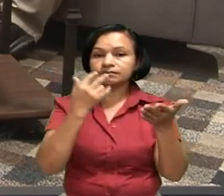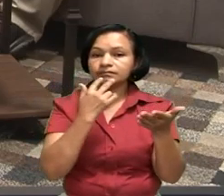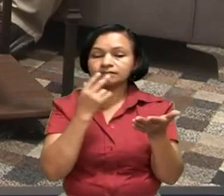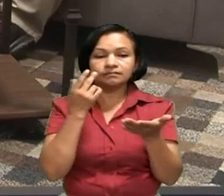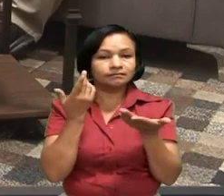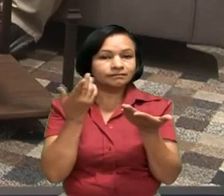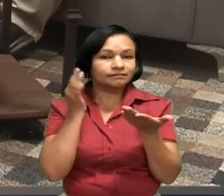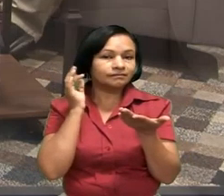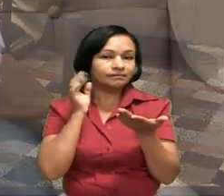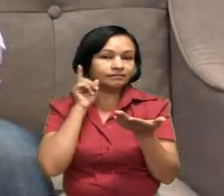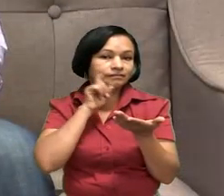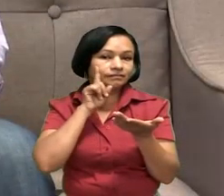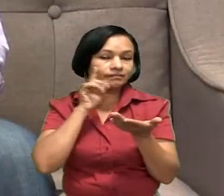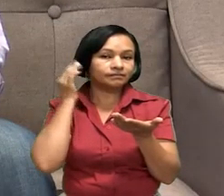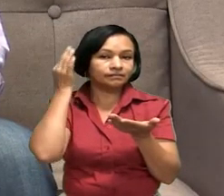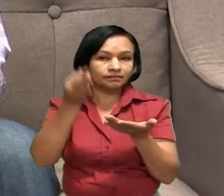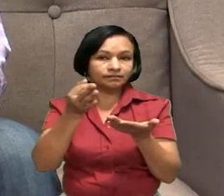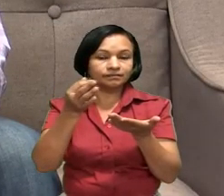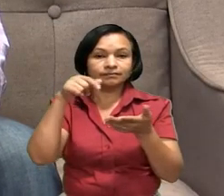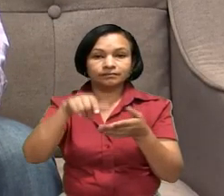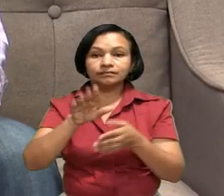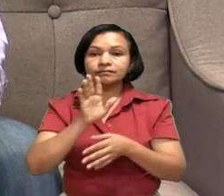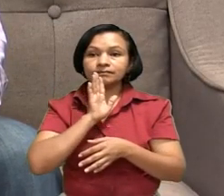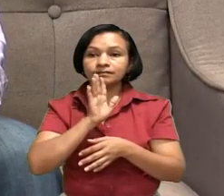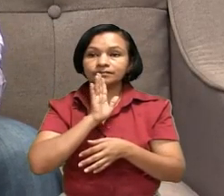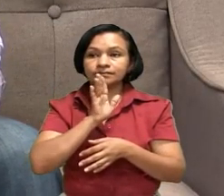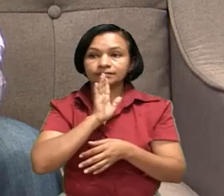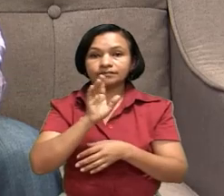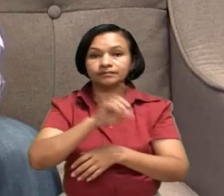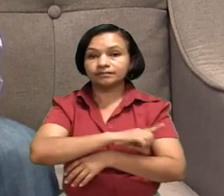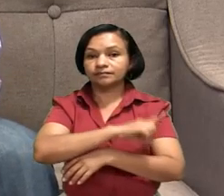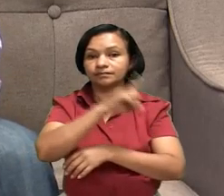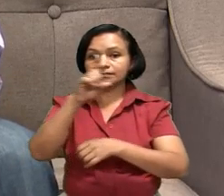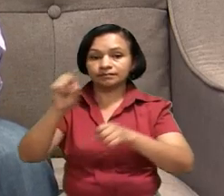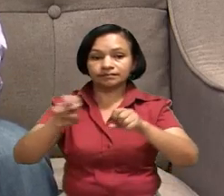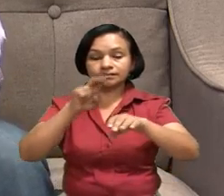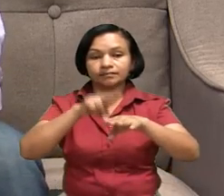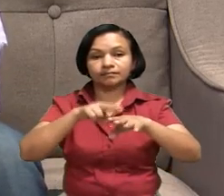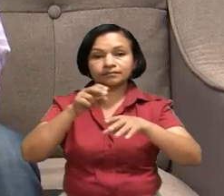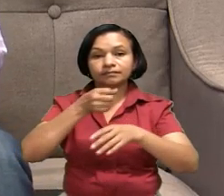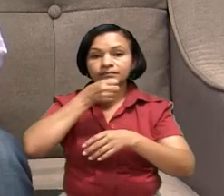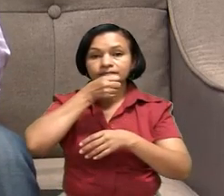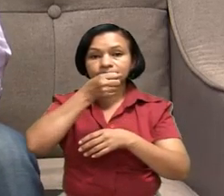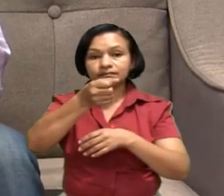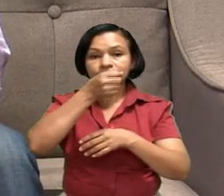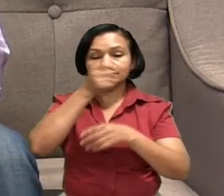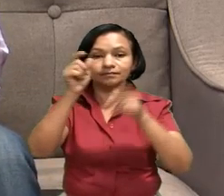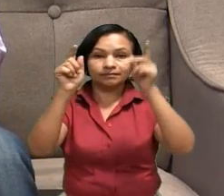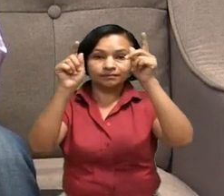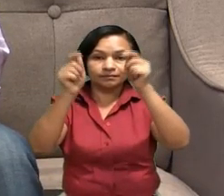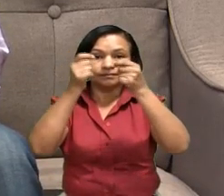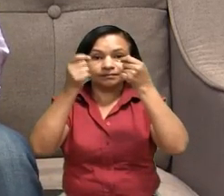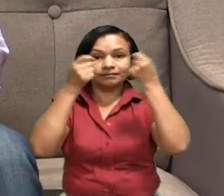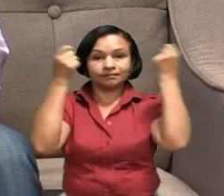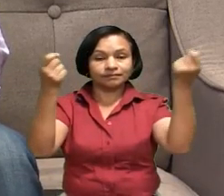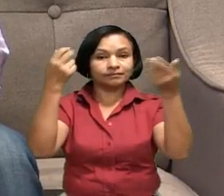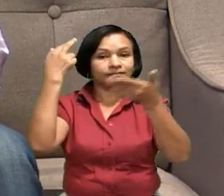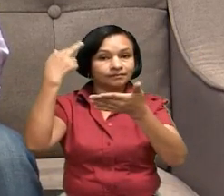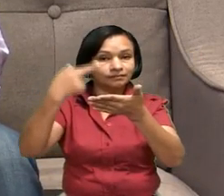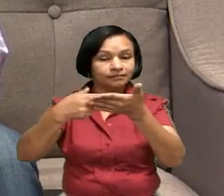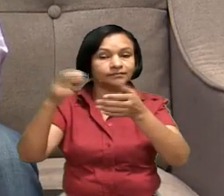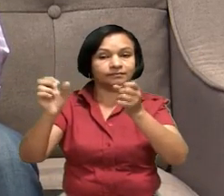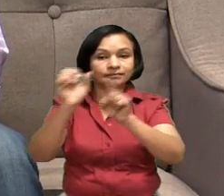intelectual nosotros hoy estamos conversando el día nacional del periodista una fecha que hay que celebrar también y que conmemoramos en esta